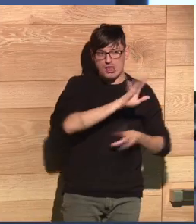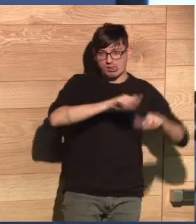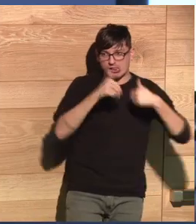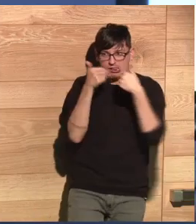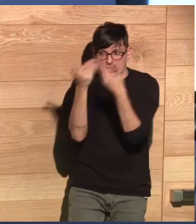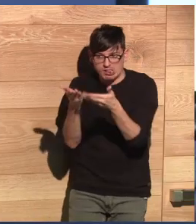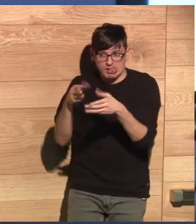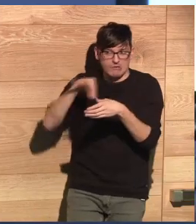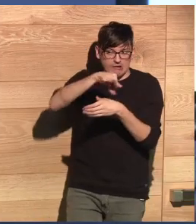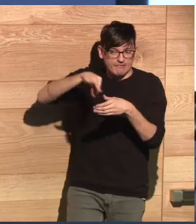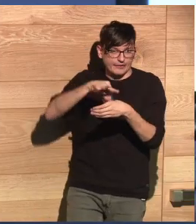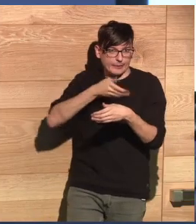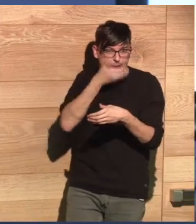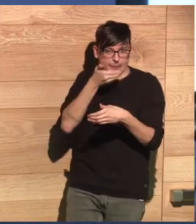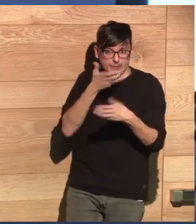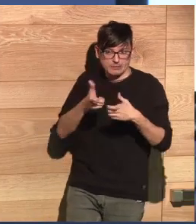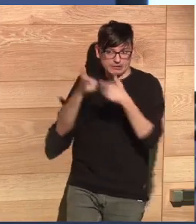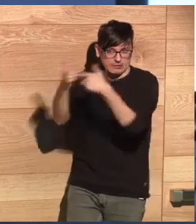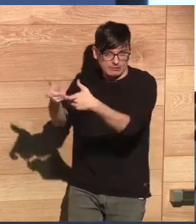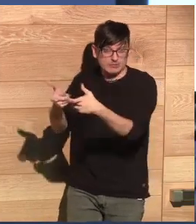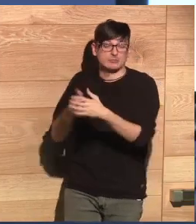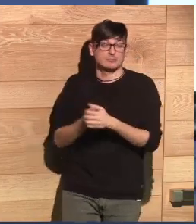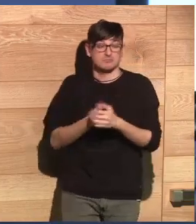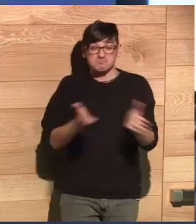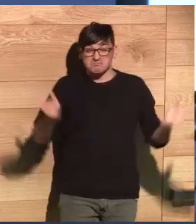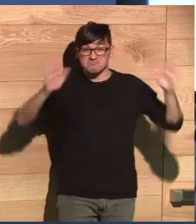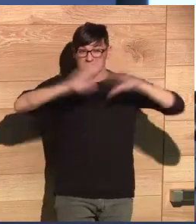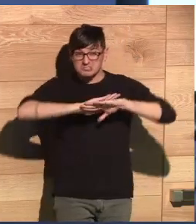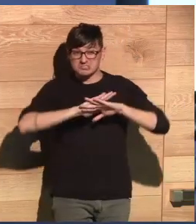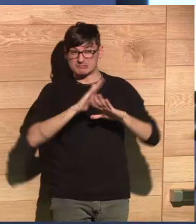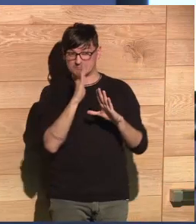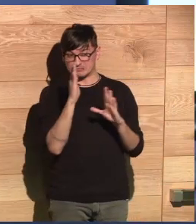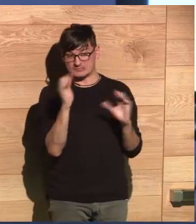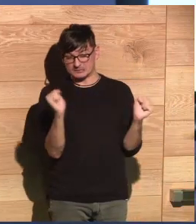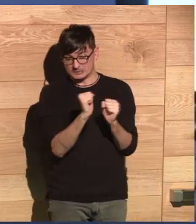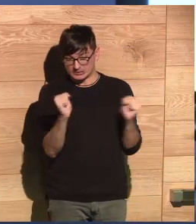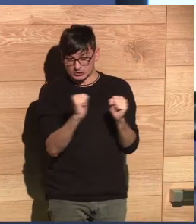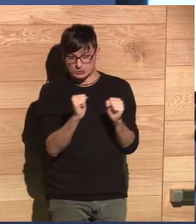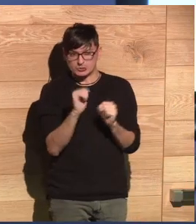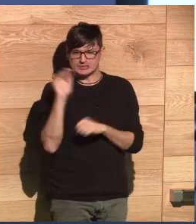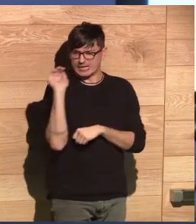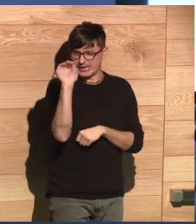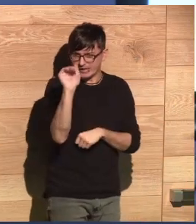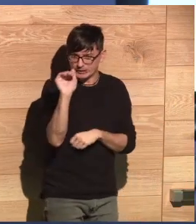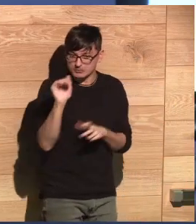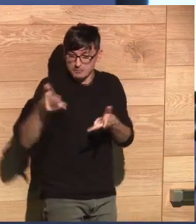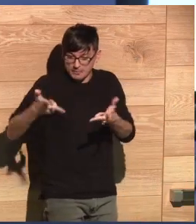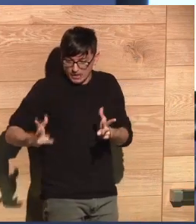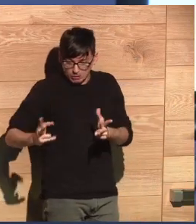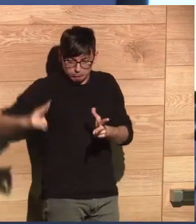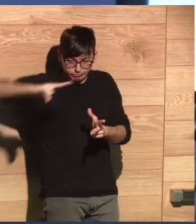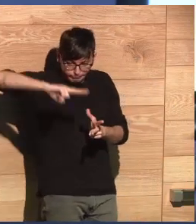con un café calentito. Una noche de invierno, un extranjero se quedó a dormir en el banco de la